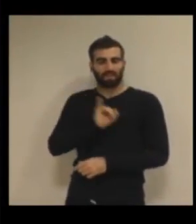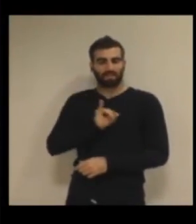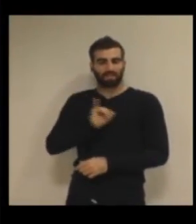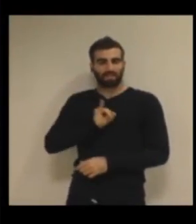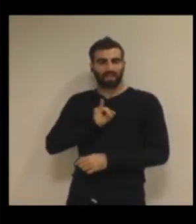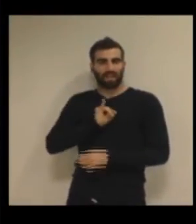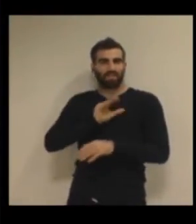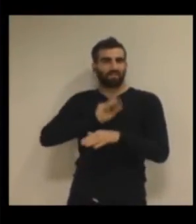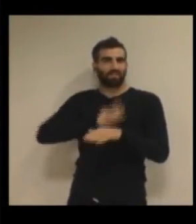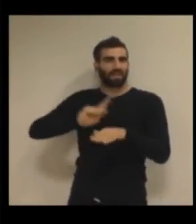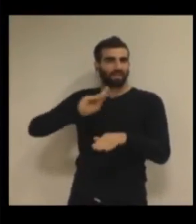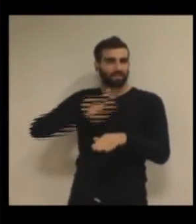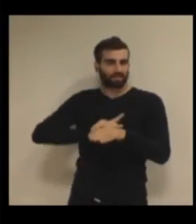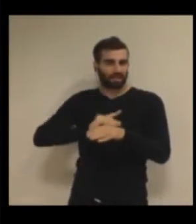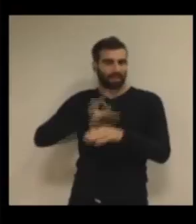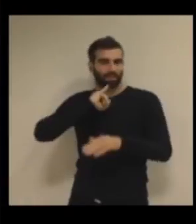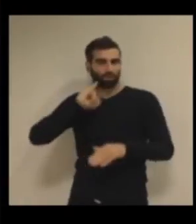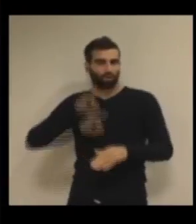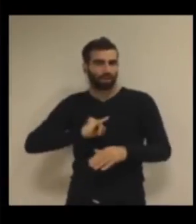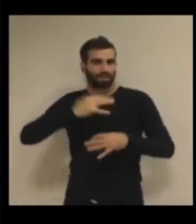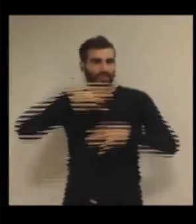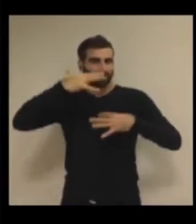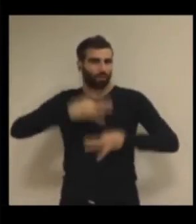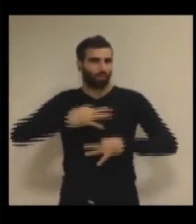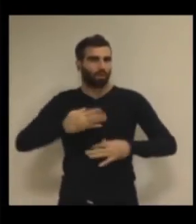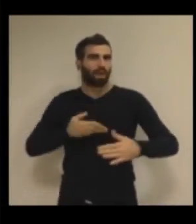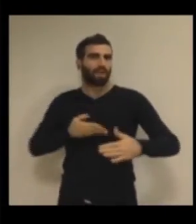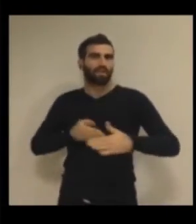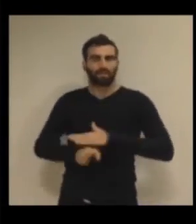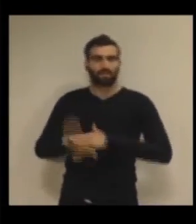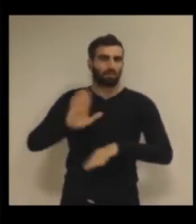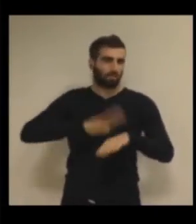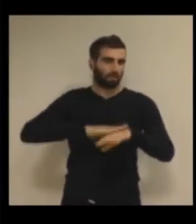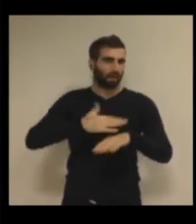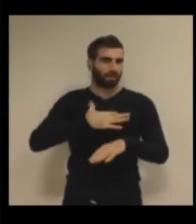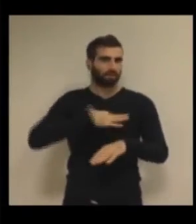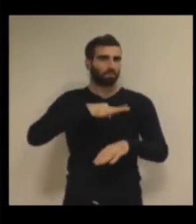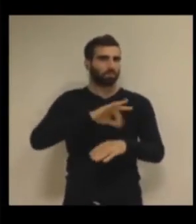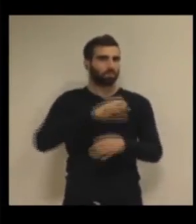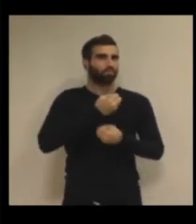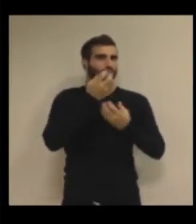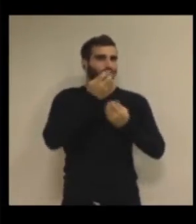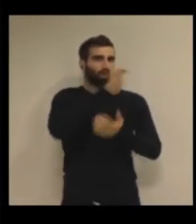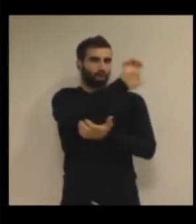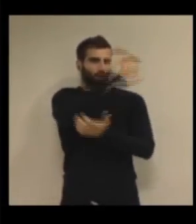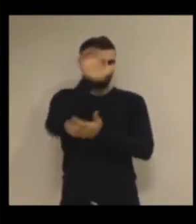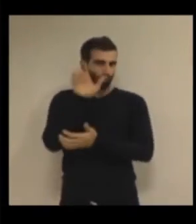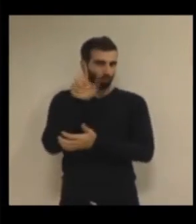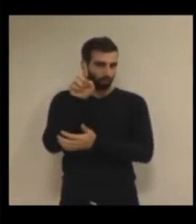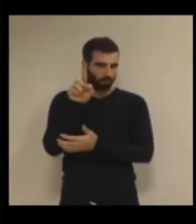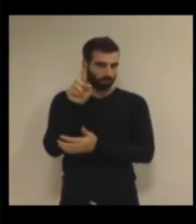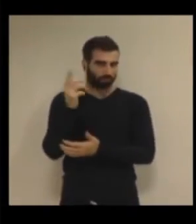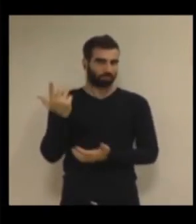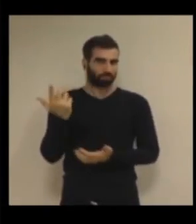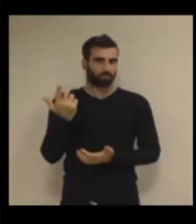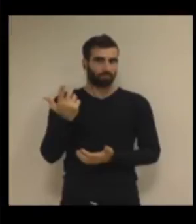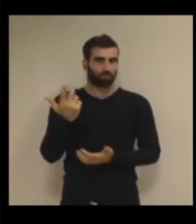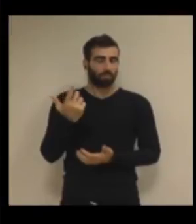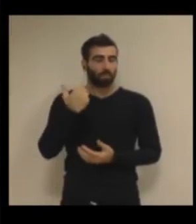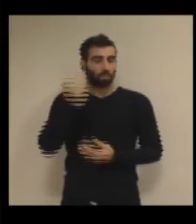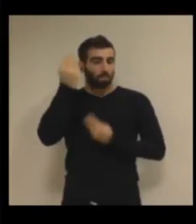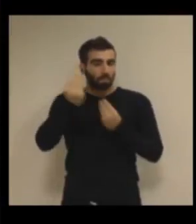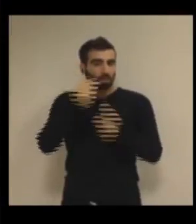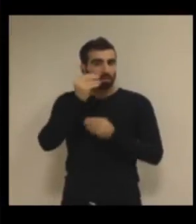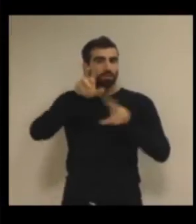electrónica segura y accesible para poder hacer eso, ¿no? Entonces la cuestión europea yo creo que es